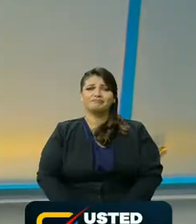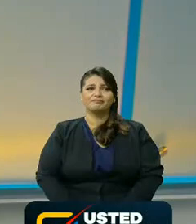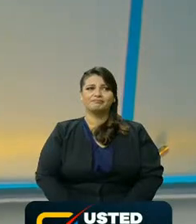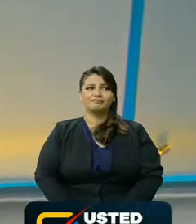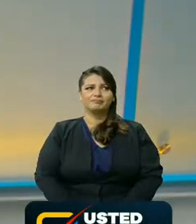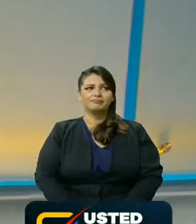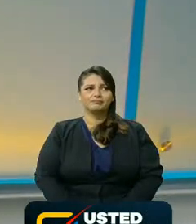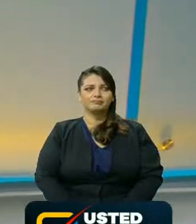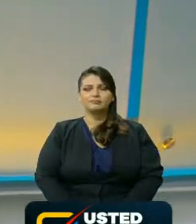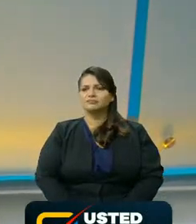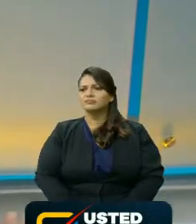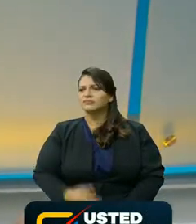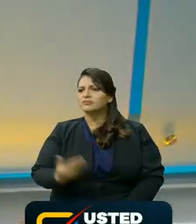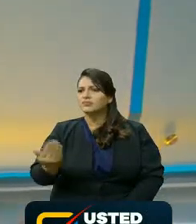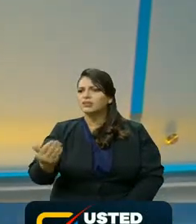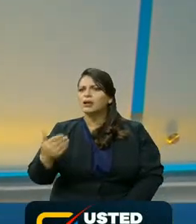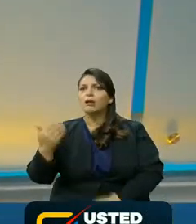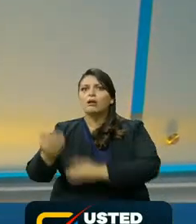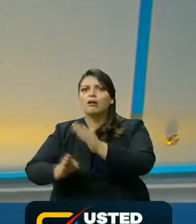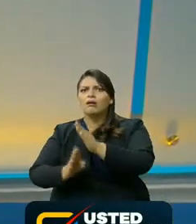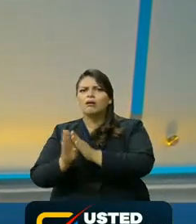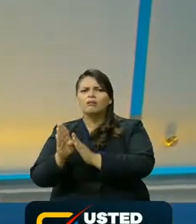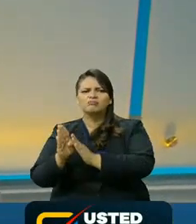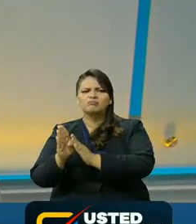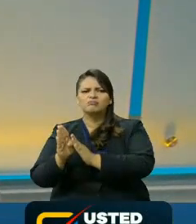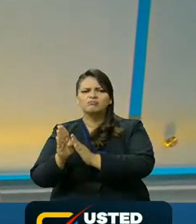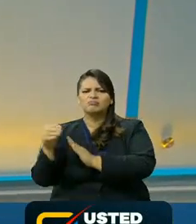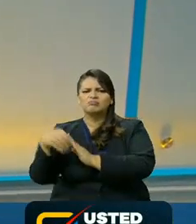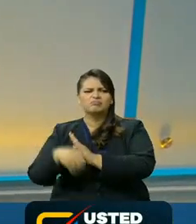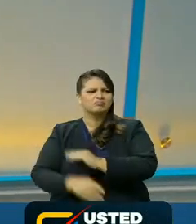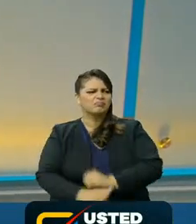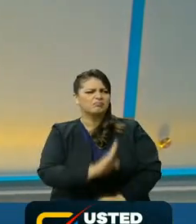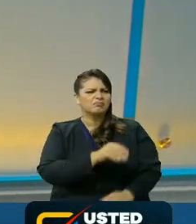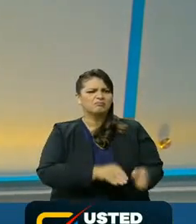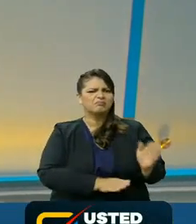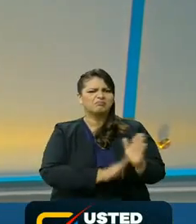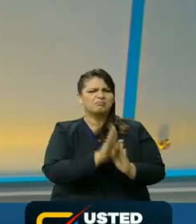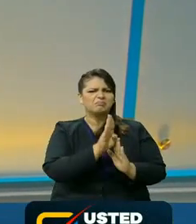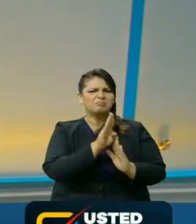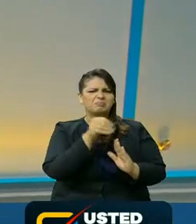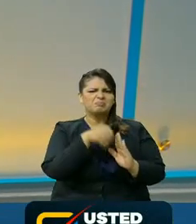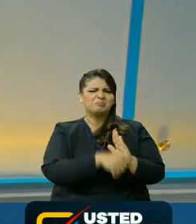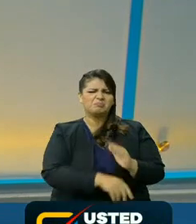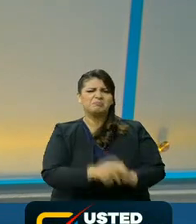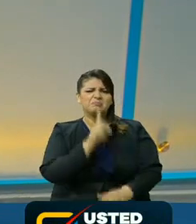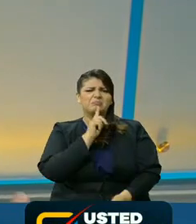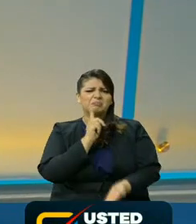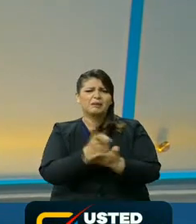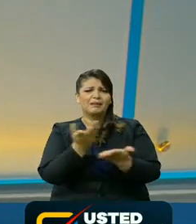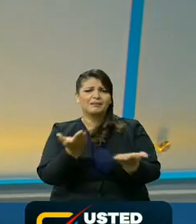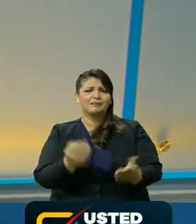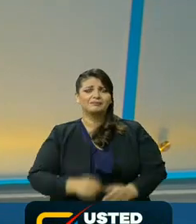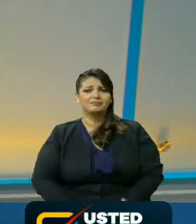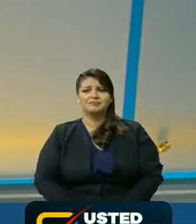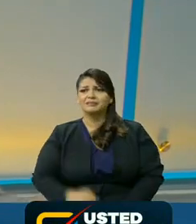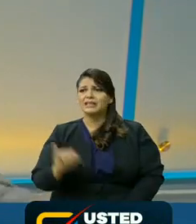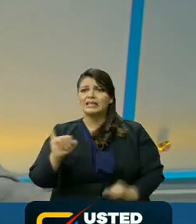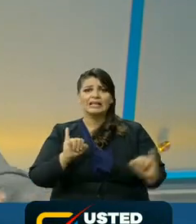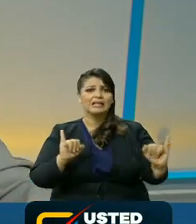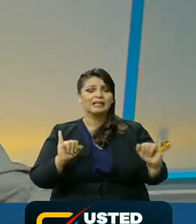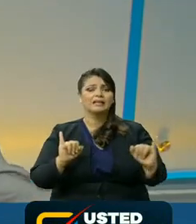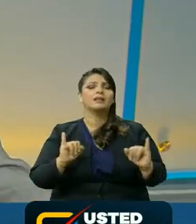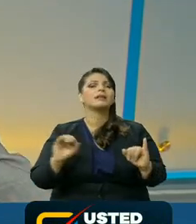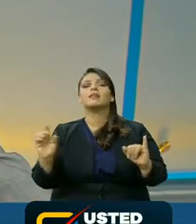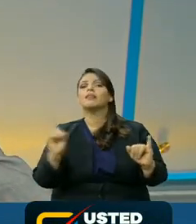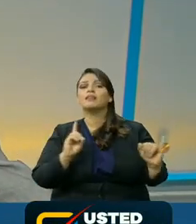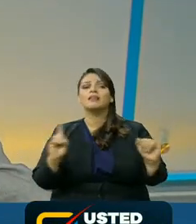han fracasado los sectores ideológicos. Perdónenme, también hablo de energía, pero es la verdad. Izquierda o derecha, ya no sé, aquí quién es